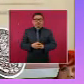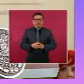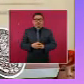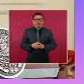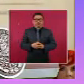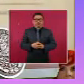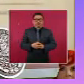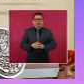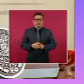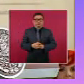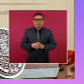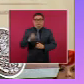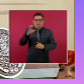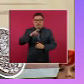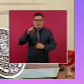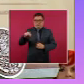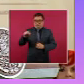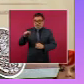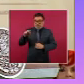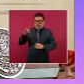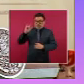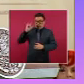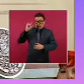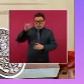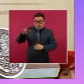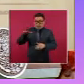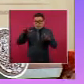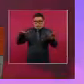a Cancún